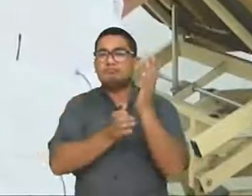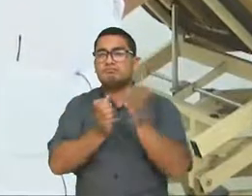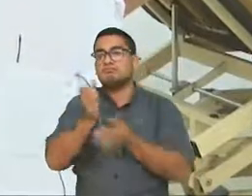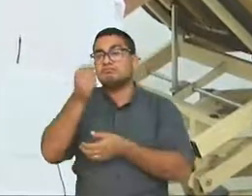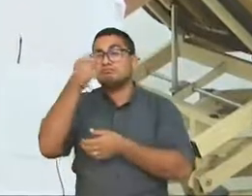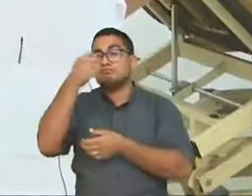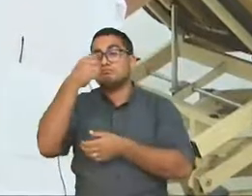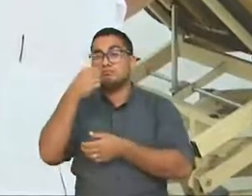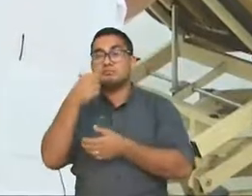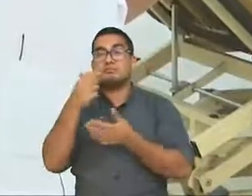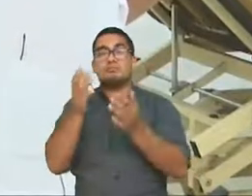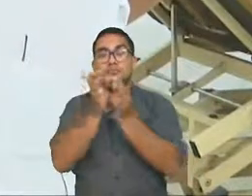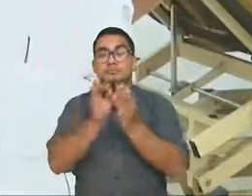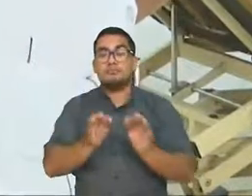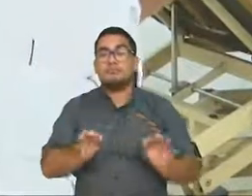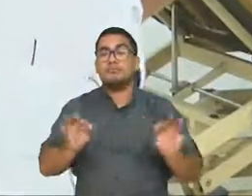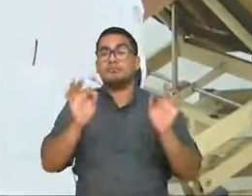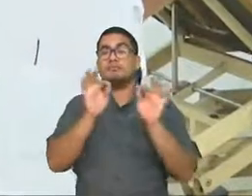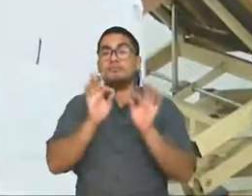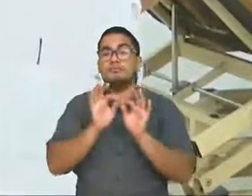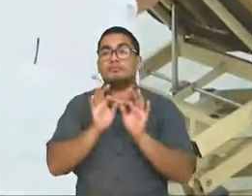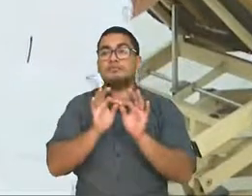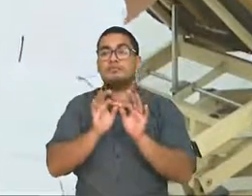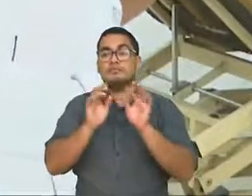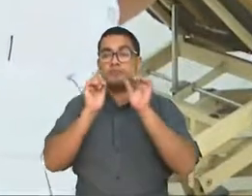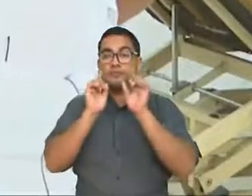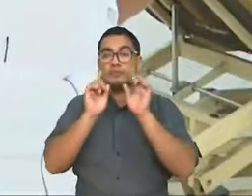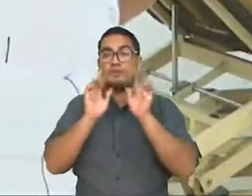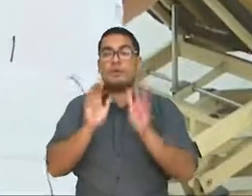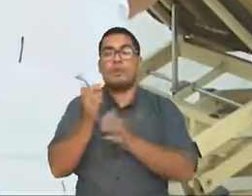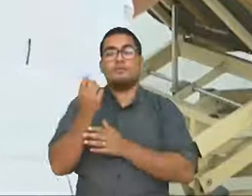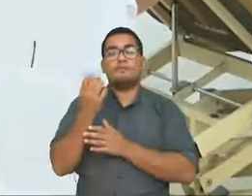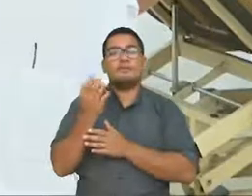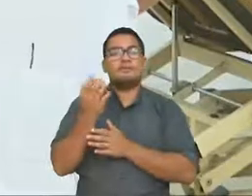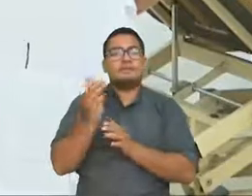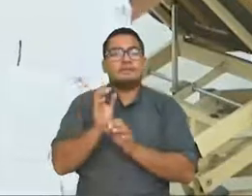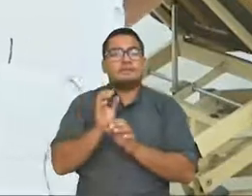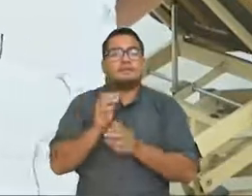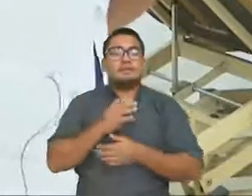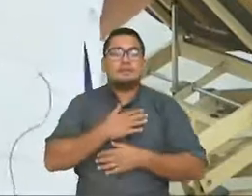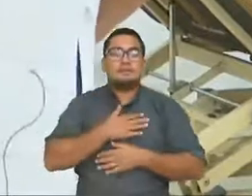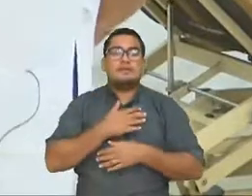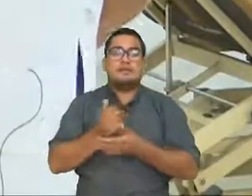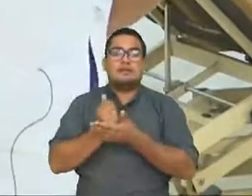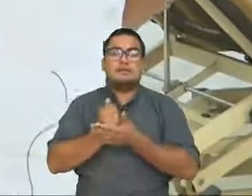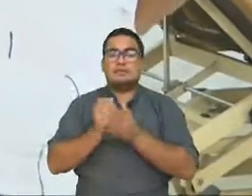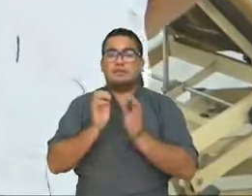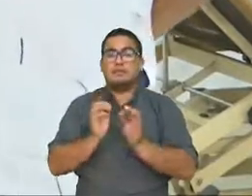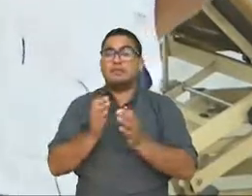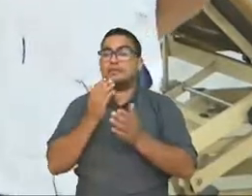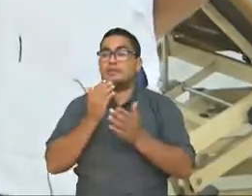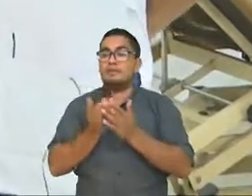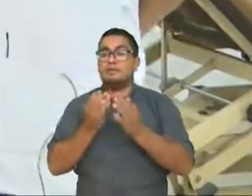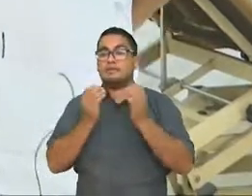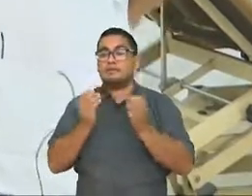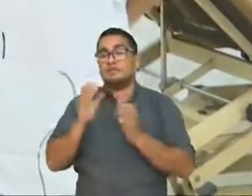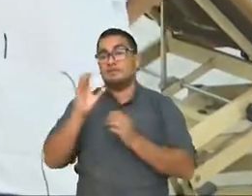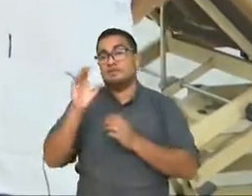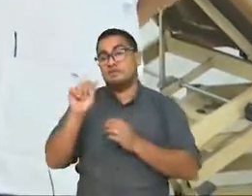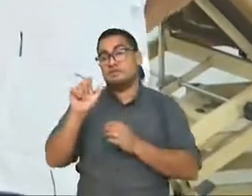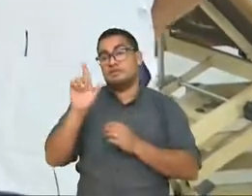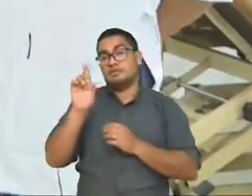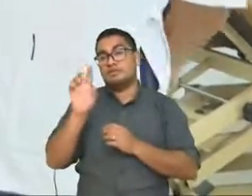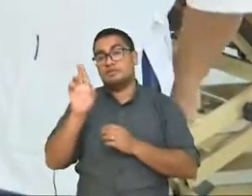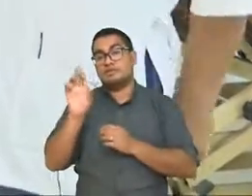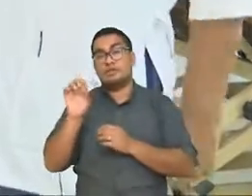el ALMA, que es muy importante también para quitarles el dolor a estos pacientes. Y la inflamación. Muchas gracias, compañera Calderón, entonces.